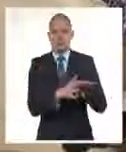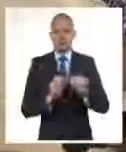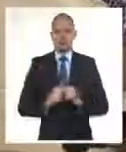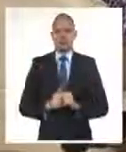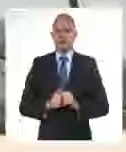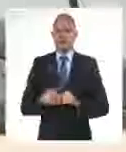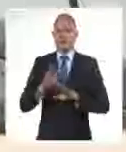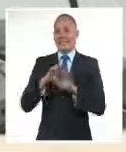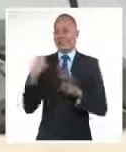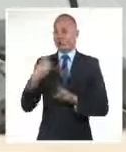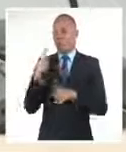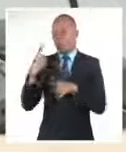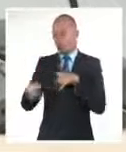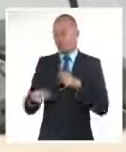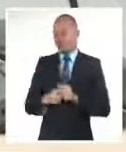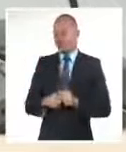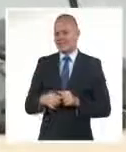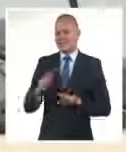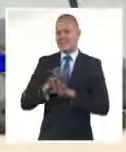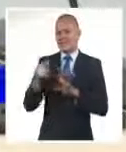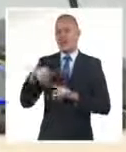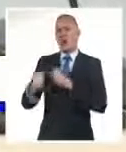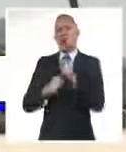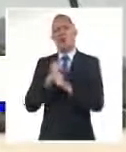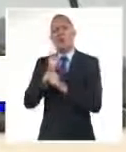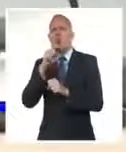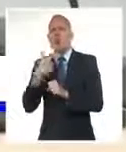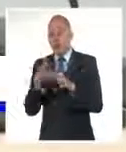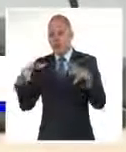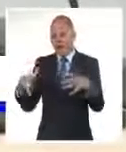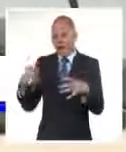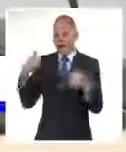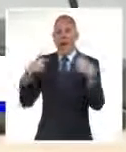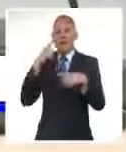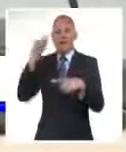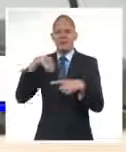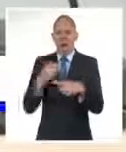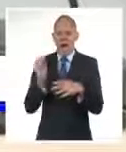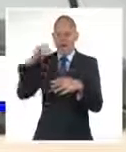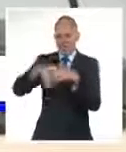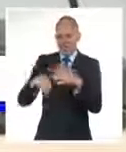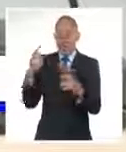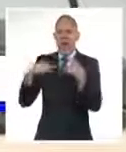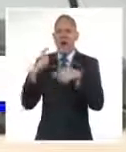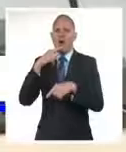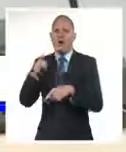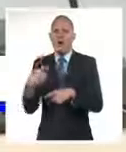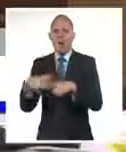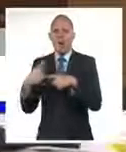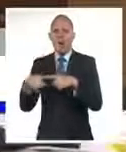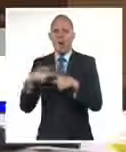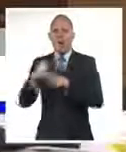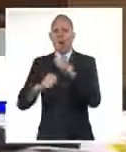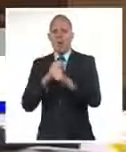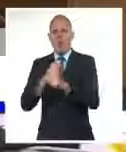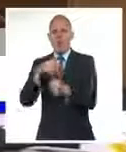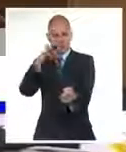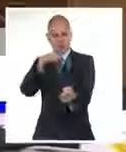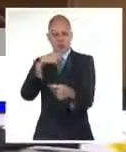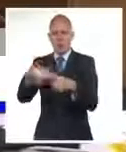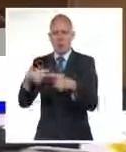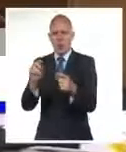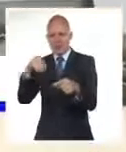reautomatizar completamente las 2 autoclaves que se utilizan hoy en la esterilización de todos los sueros parenterales que se fabrican en Occidente. Hemos